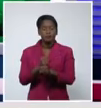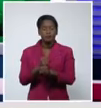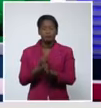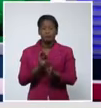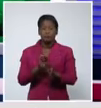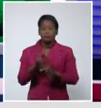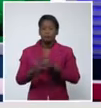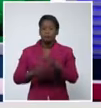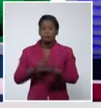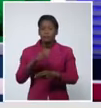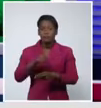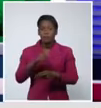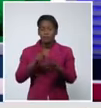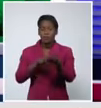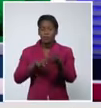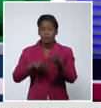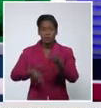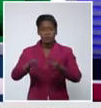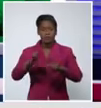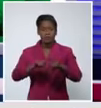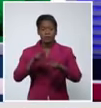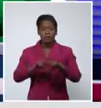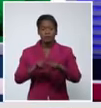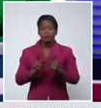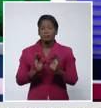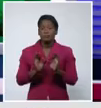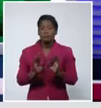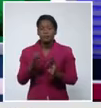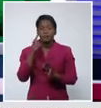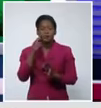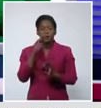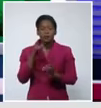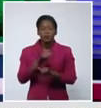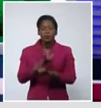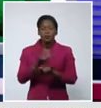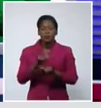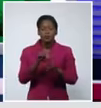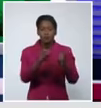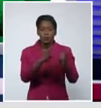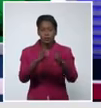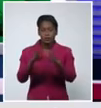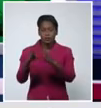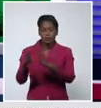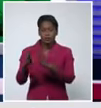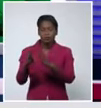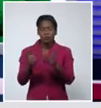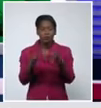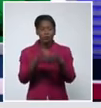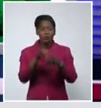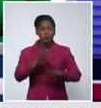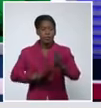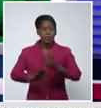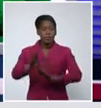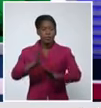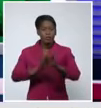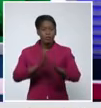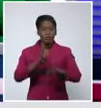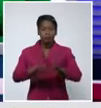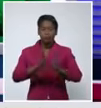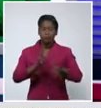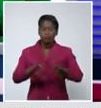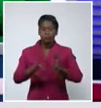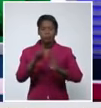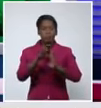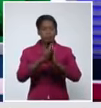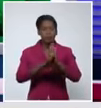se viene realizando en nuestra provincia, indiscutiblemente con una conducción por su Consejo de Defensa, adoptando un